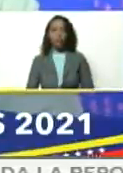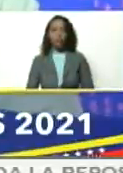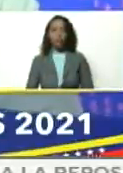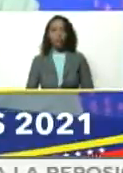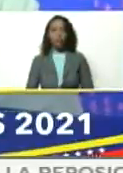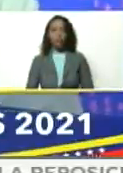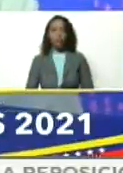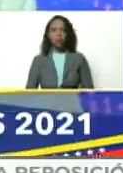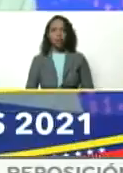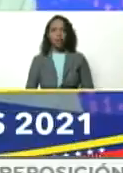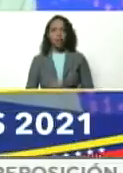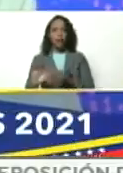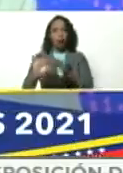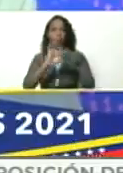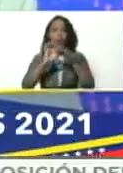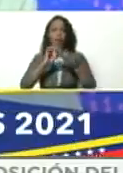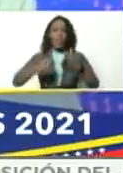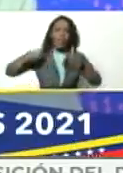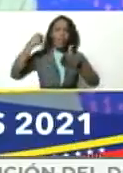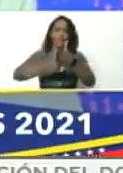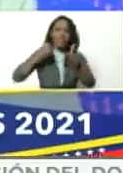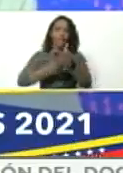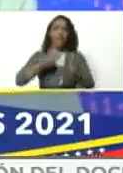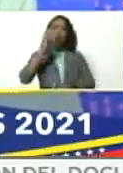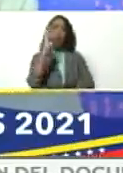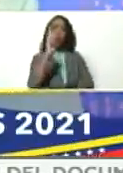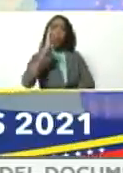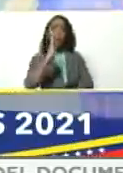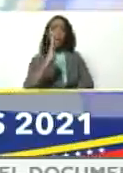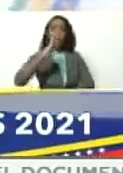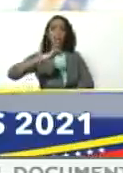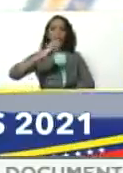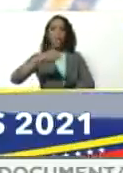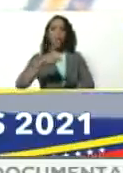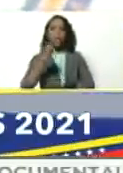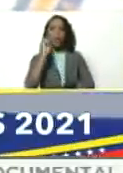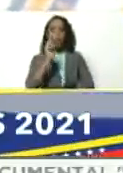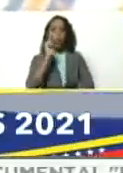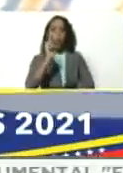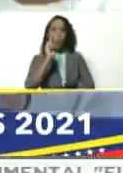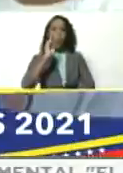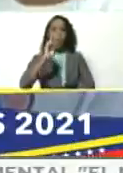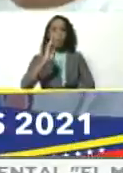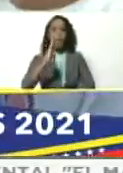De las unidades de batalla Bolívar Chávez, las UUVC.